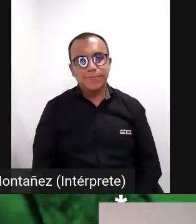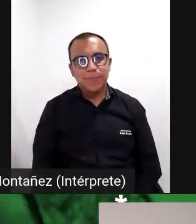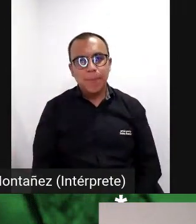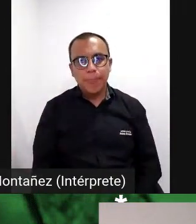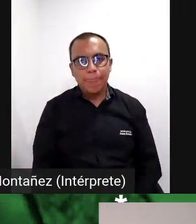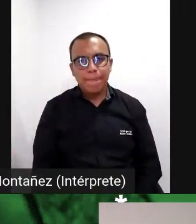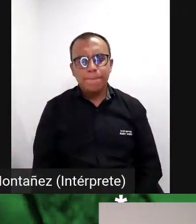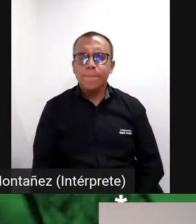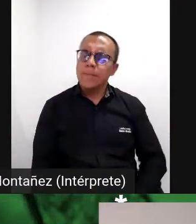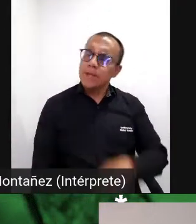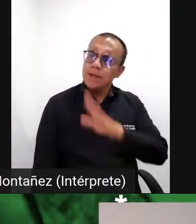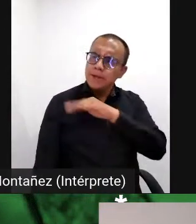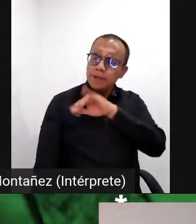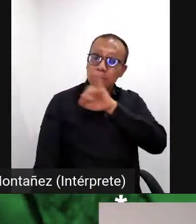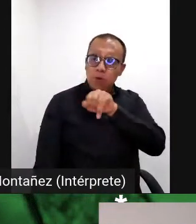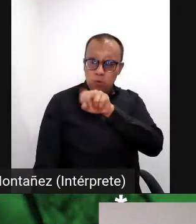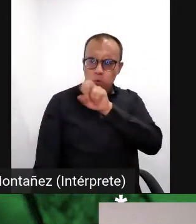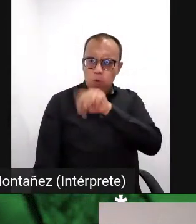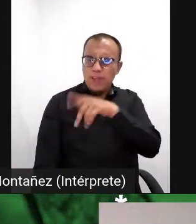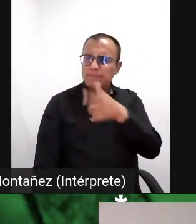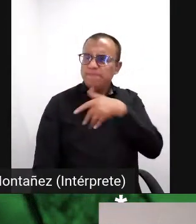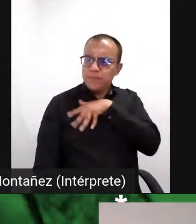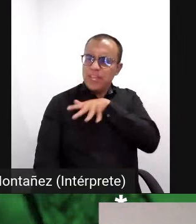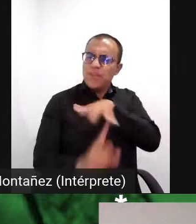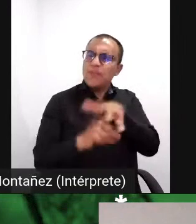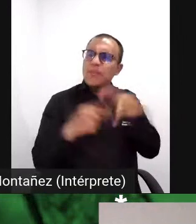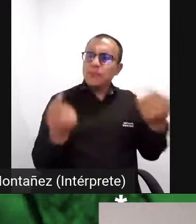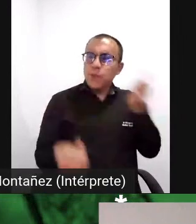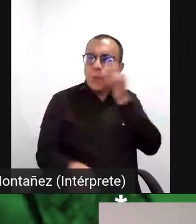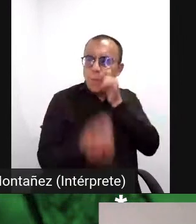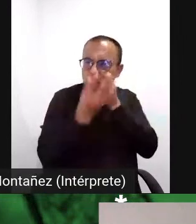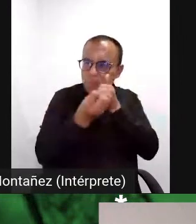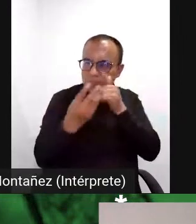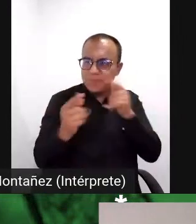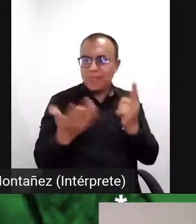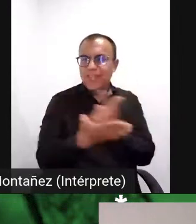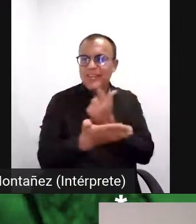Juan Pablo, ¿cuál crees que es el efecto pedagógico del libro?